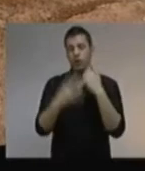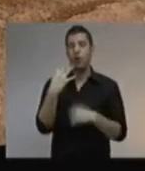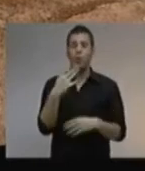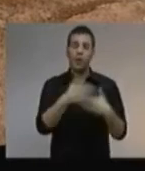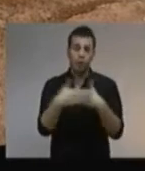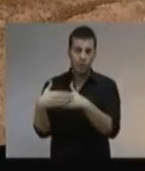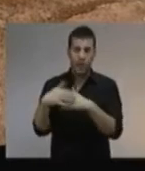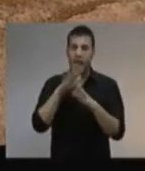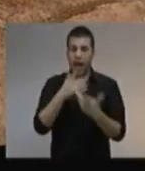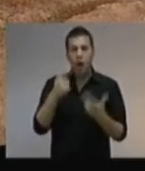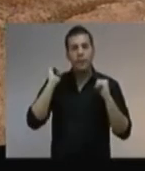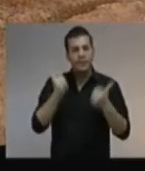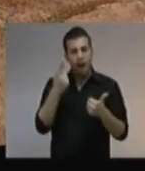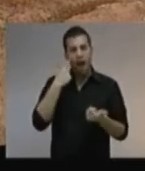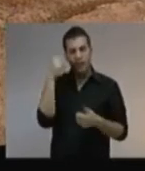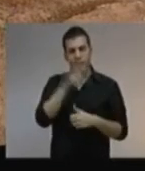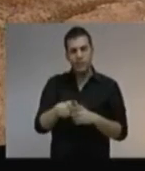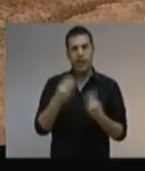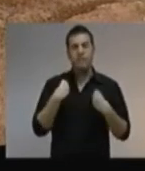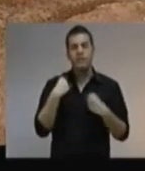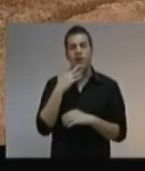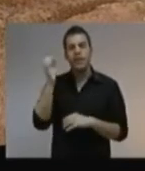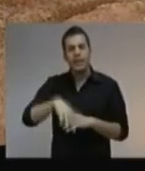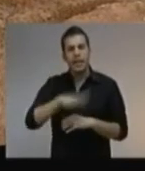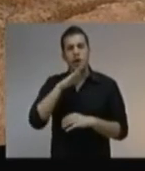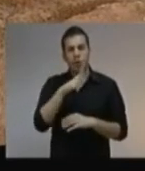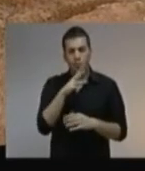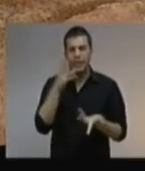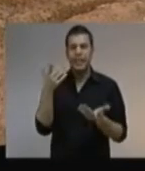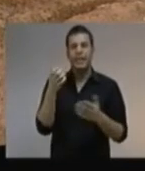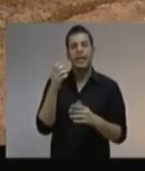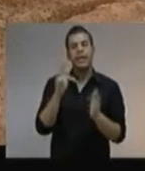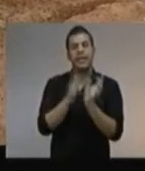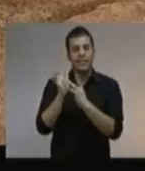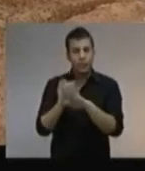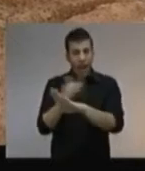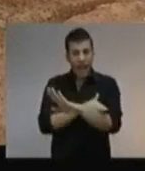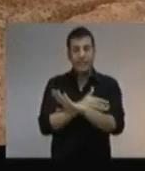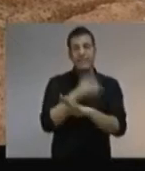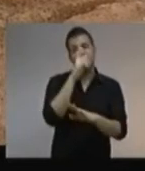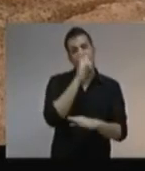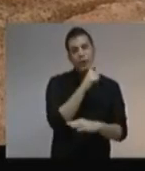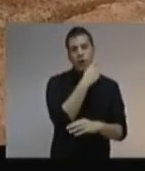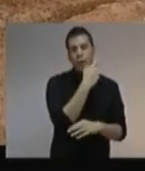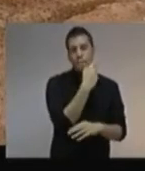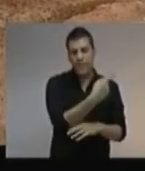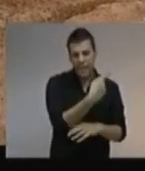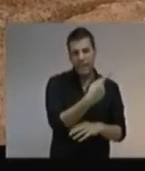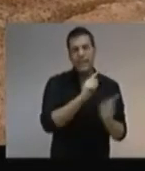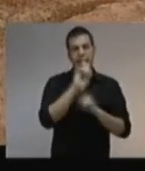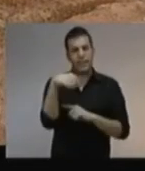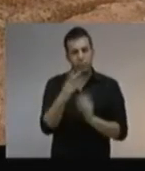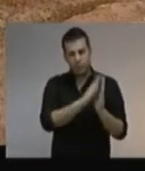a empezar explicando qué civilización vivió aquí, porque se remonta a sus orígenes hasta el año 1000 a.C. y ya podríamos hablar